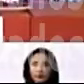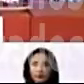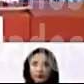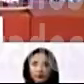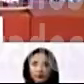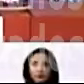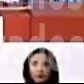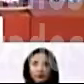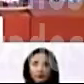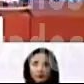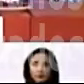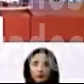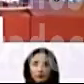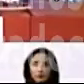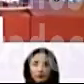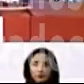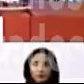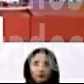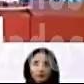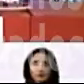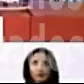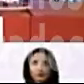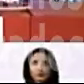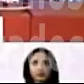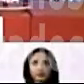Dejarnos llevar. No jueguen con candela. Lo decía hoy